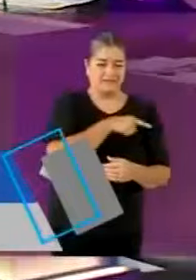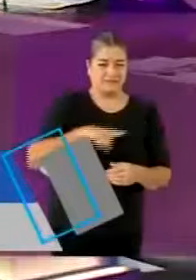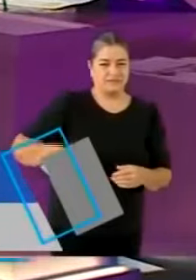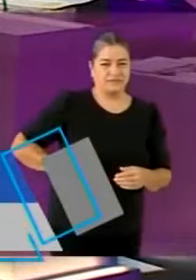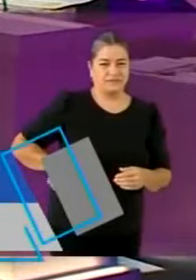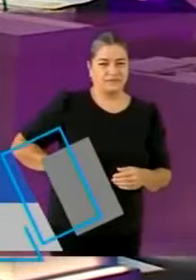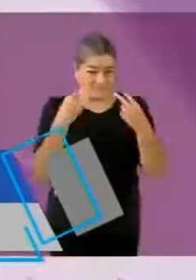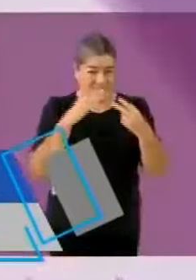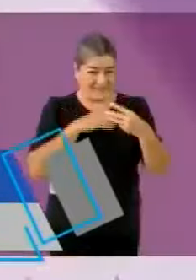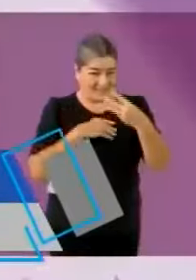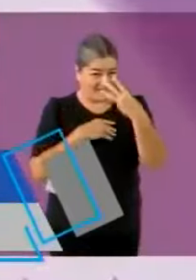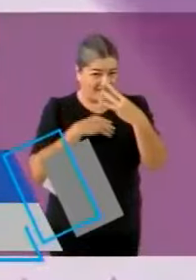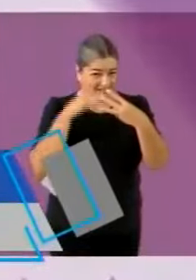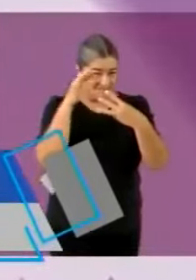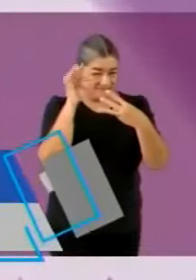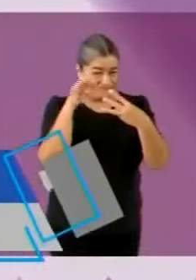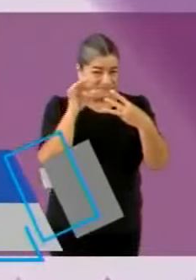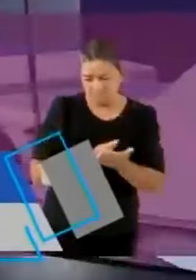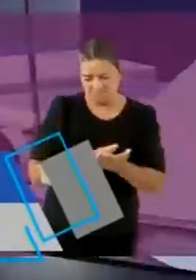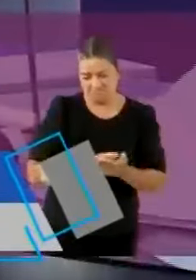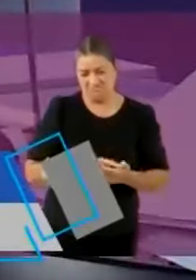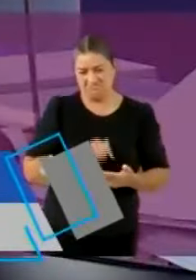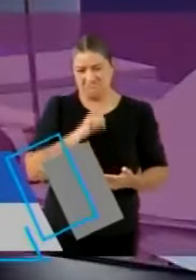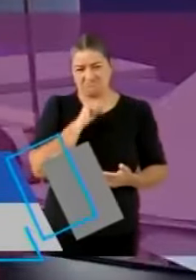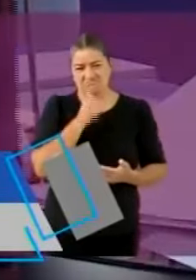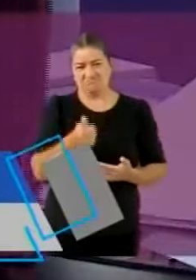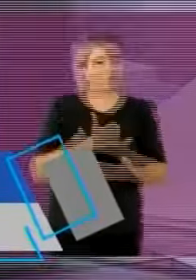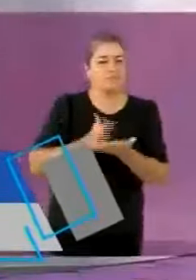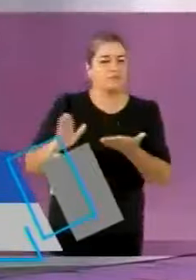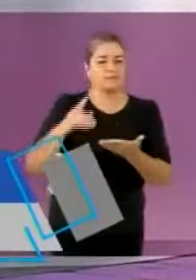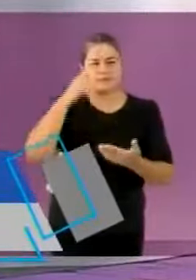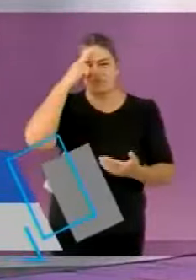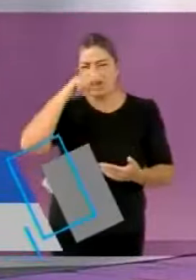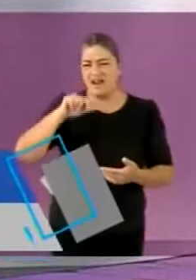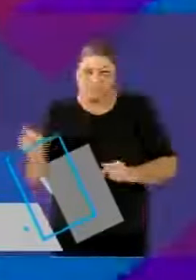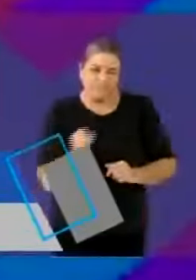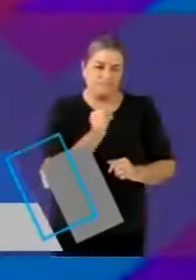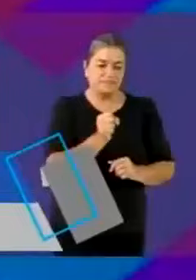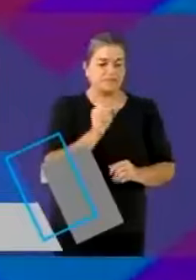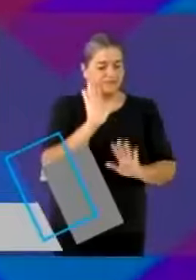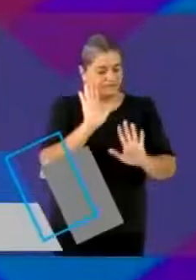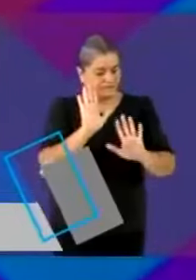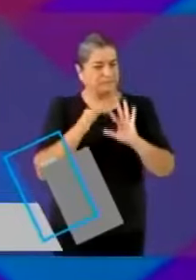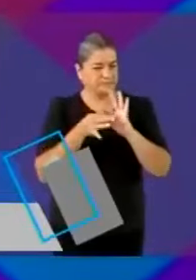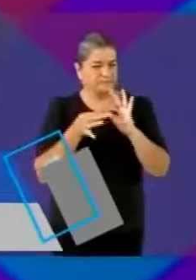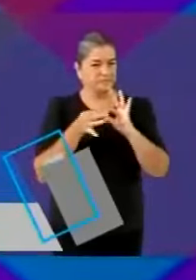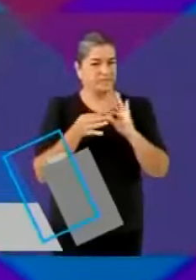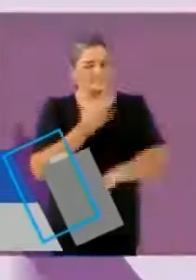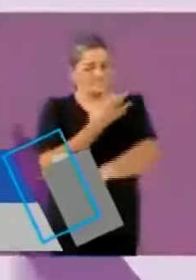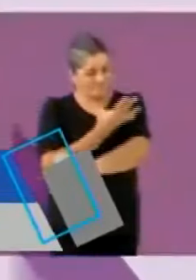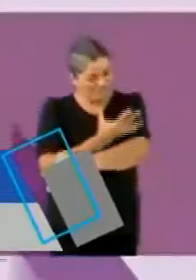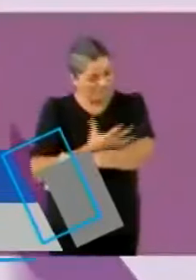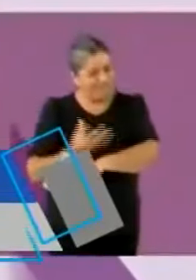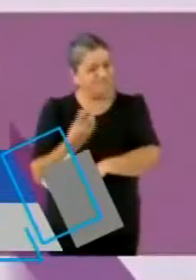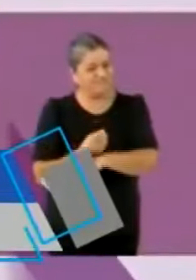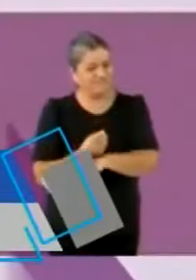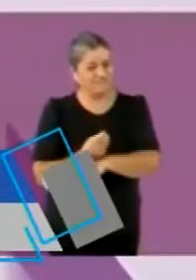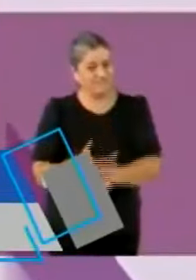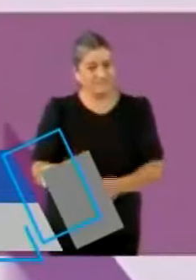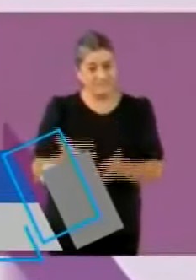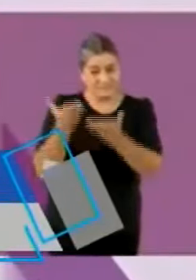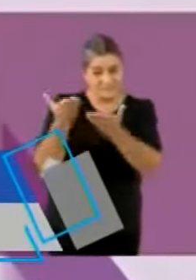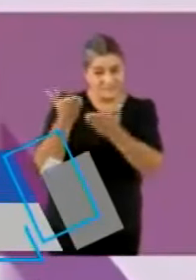Las candidaturas presidenciales aprovecharon el debate para intercambiar acusaciones de todo tipo. Xóchitl Gálvez fue la primera en atacar. Mostró